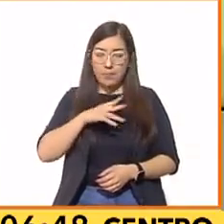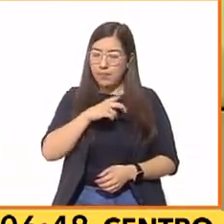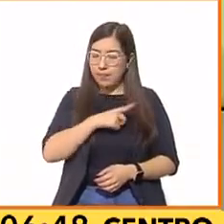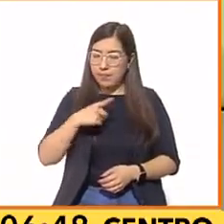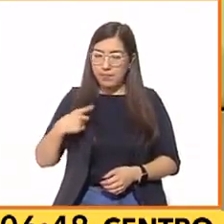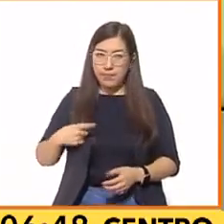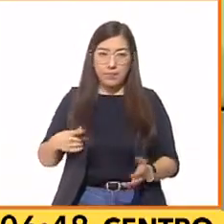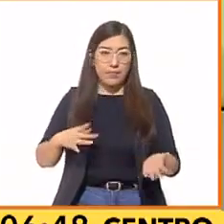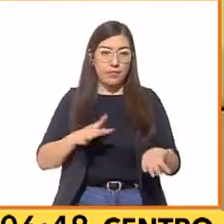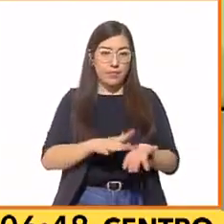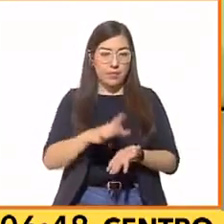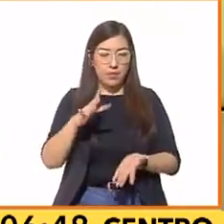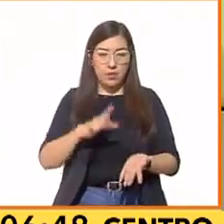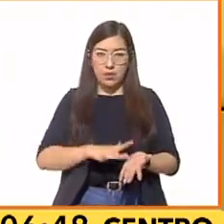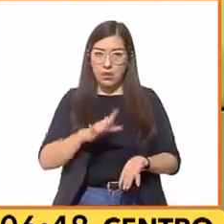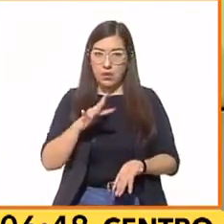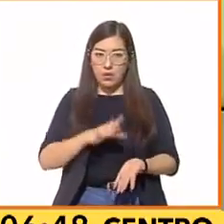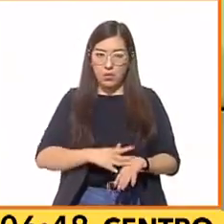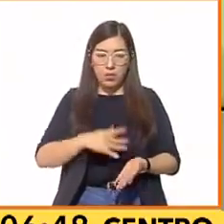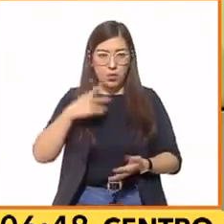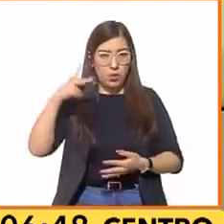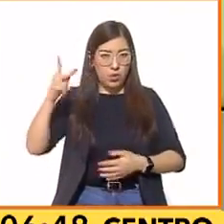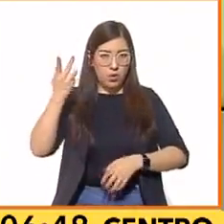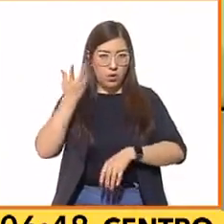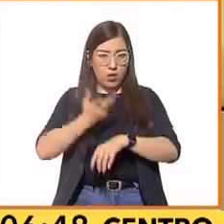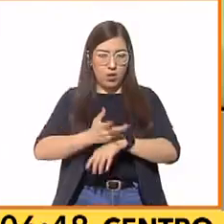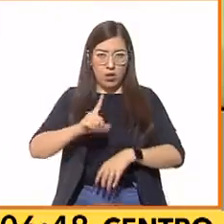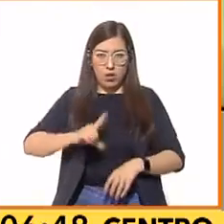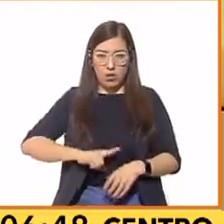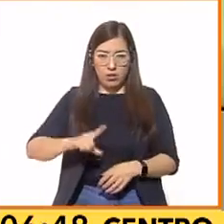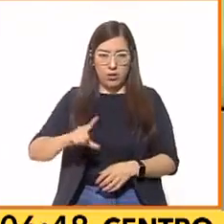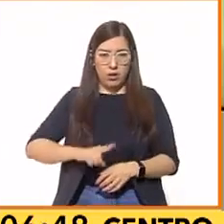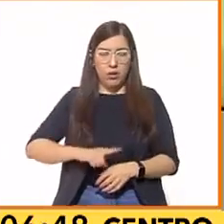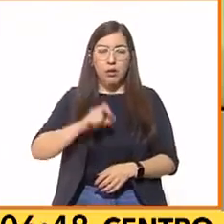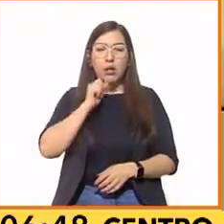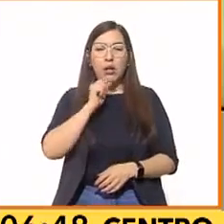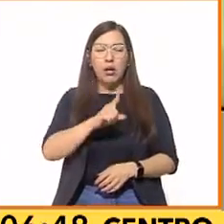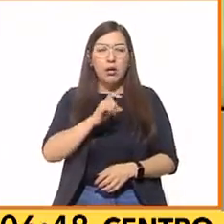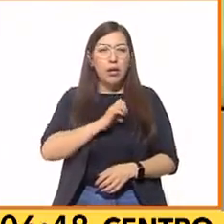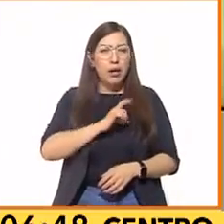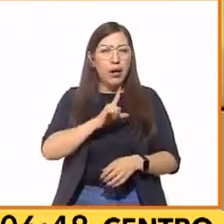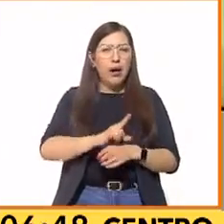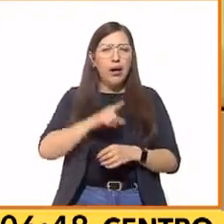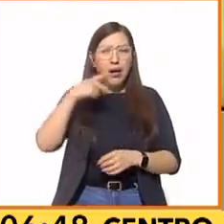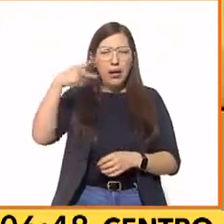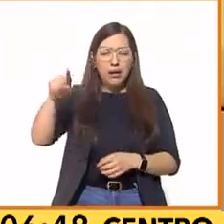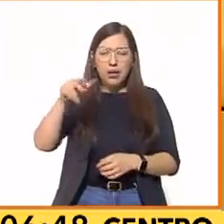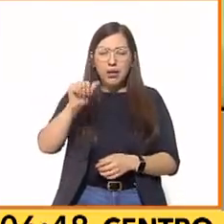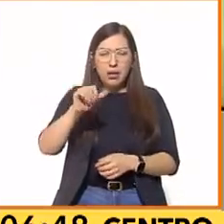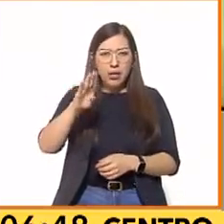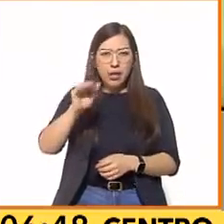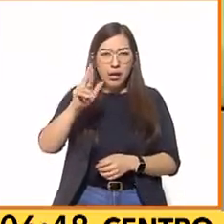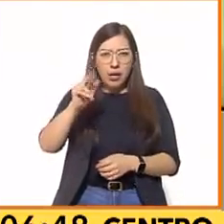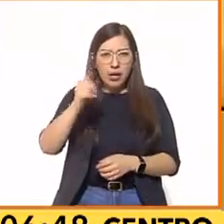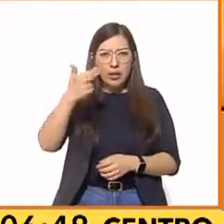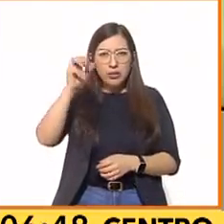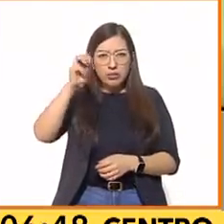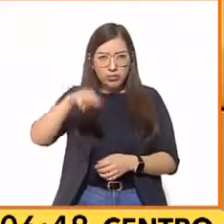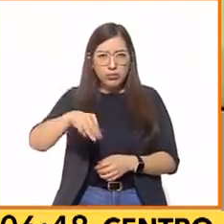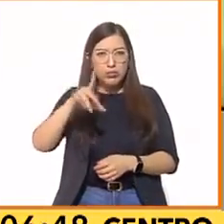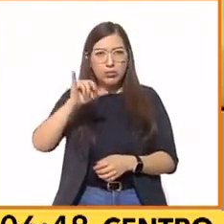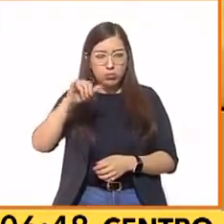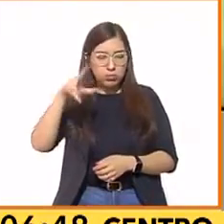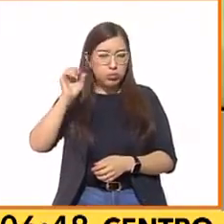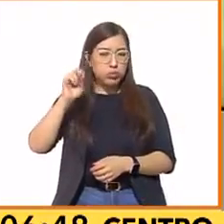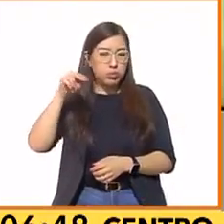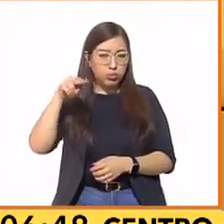apoyo de Estados Unidos, del gobierno de Estados Unidos, y particularmente de Abraham Lincoln. Entonces, eso es algo que también habría que